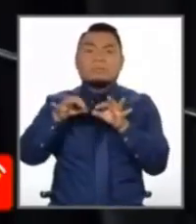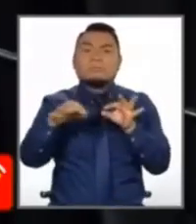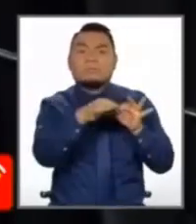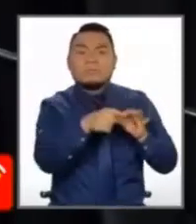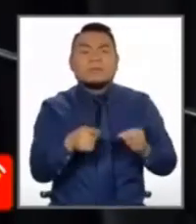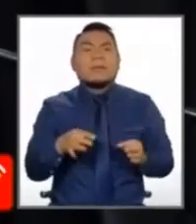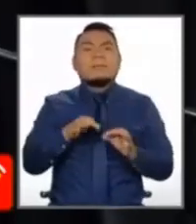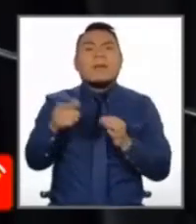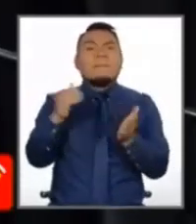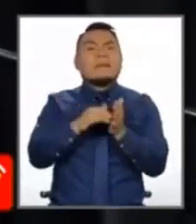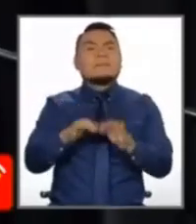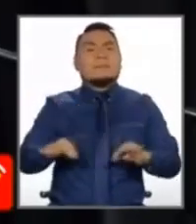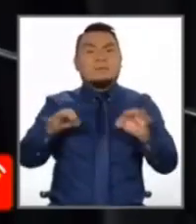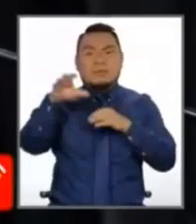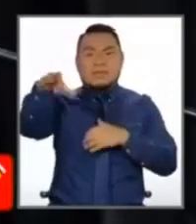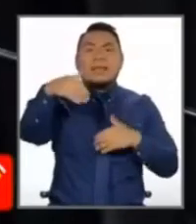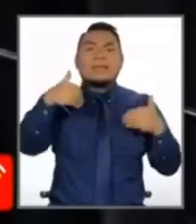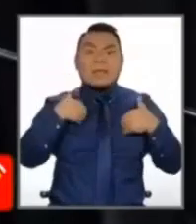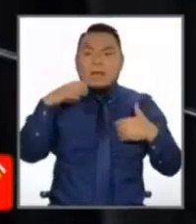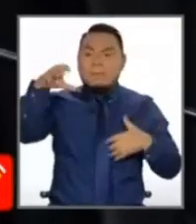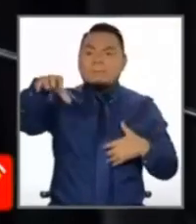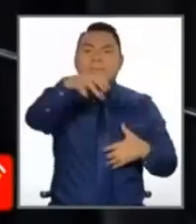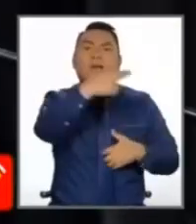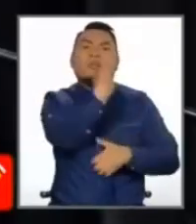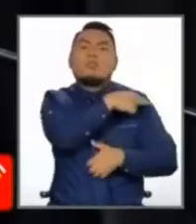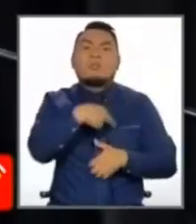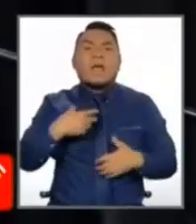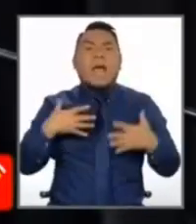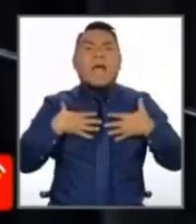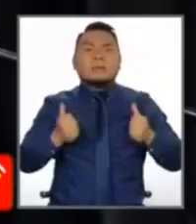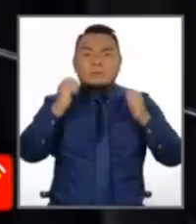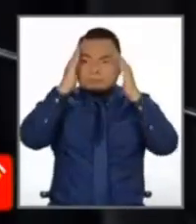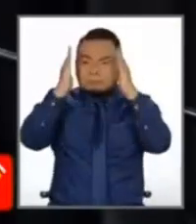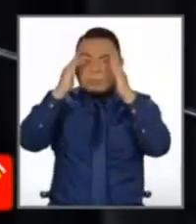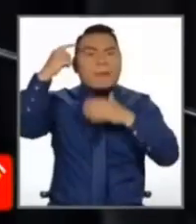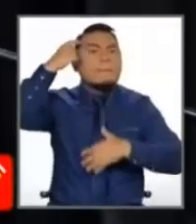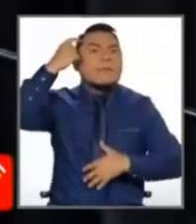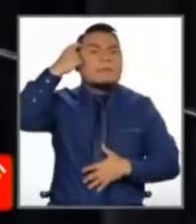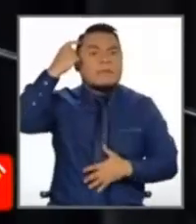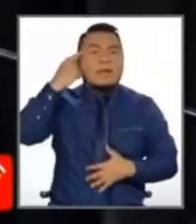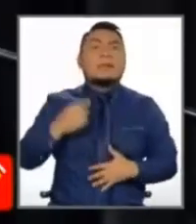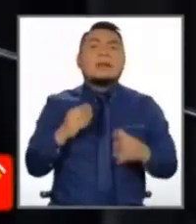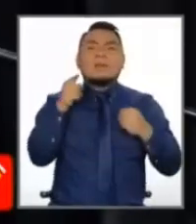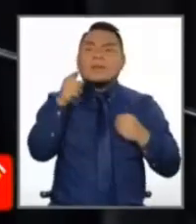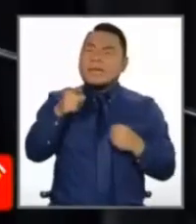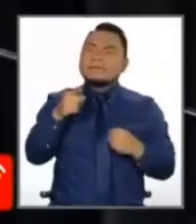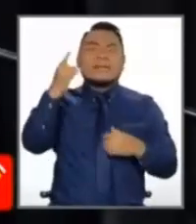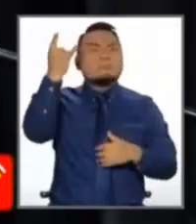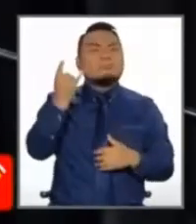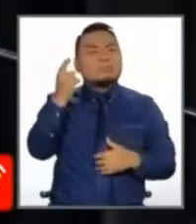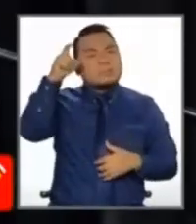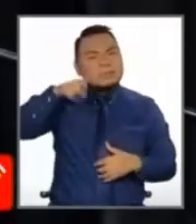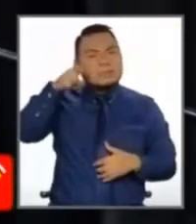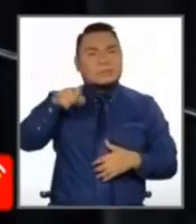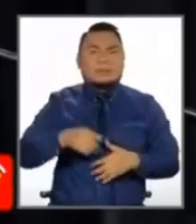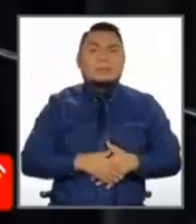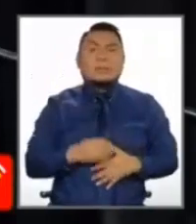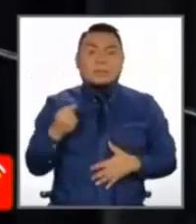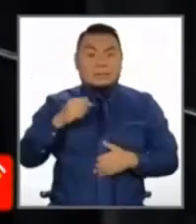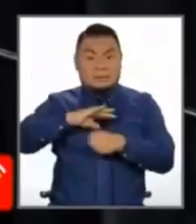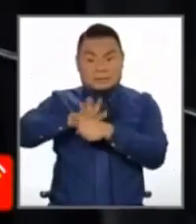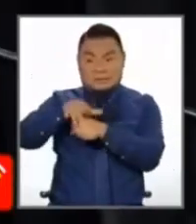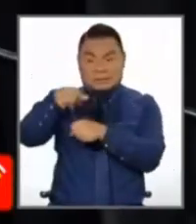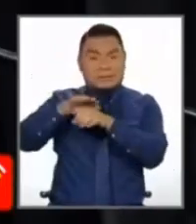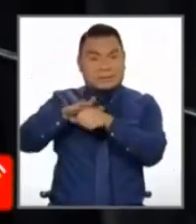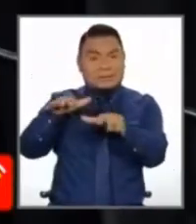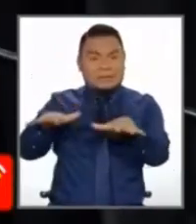en las provincias más importantes tengamos centros de atención mental. Esto no es un lujo, es una necesidad. Pero además la pandemia la